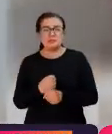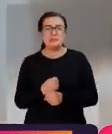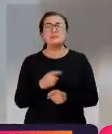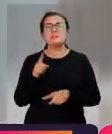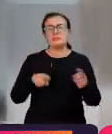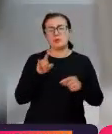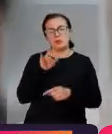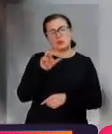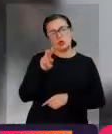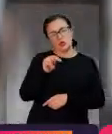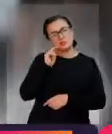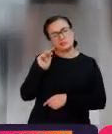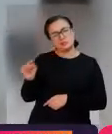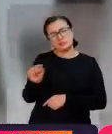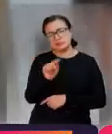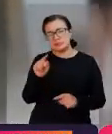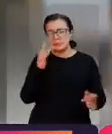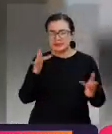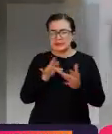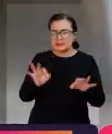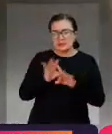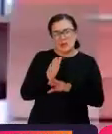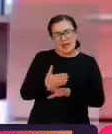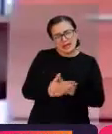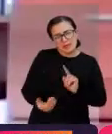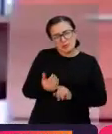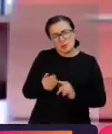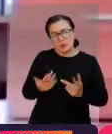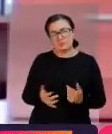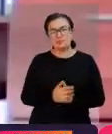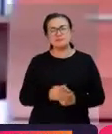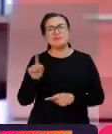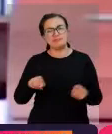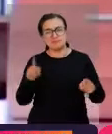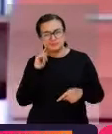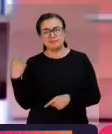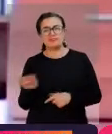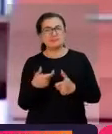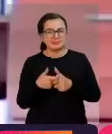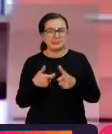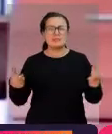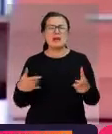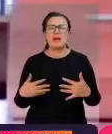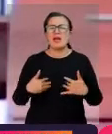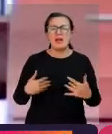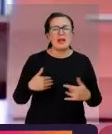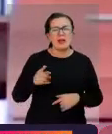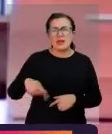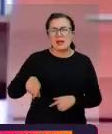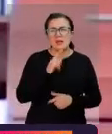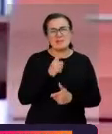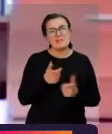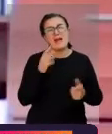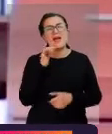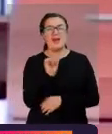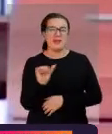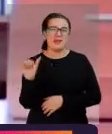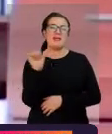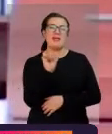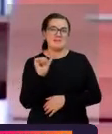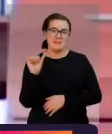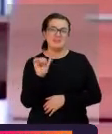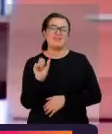de casos y en las víctimas de este delito siguen siendo las víctimas mujeres digamos que las